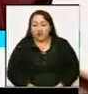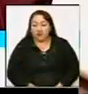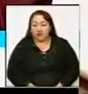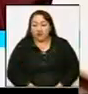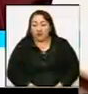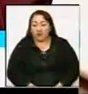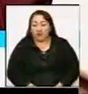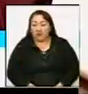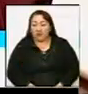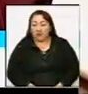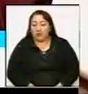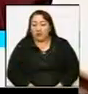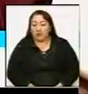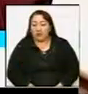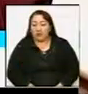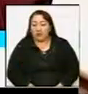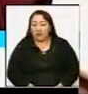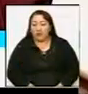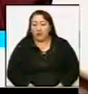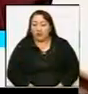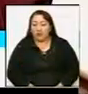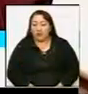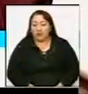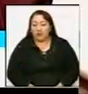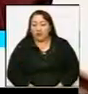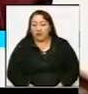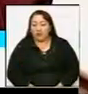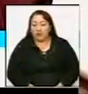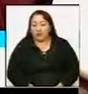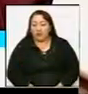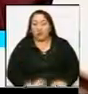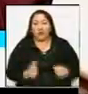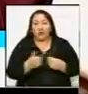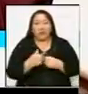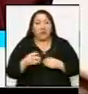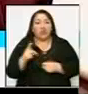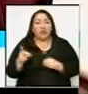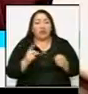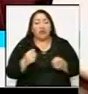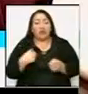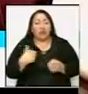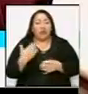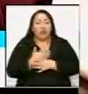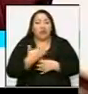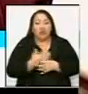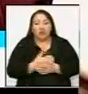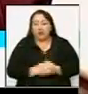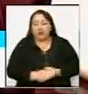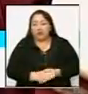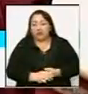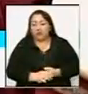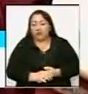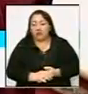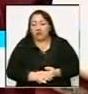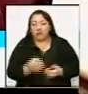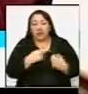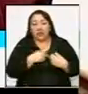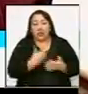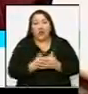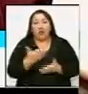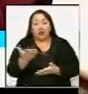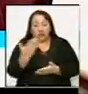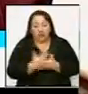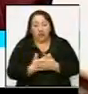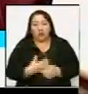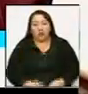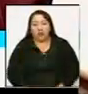a partir de ese momento surte efecto mi renuncia. Si hay un partido que me quiere hacer o un dirigente que me quiere hacer algo imposible, yo le cargo a él la prueba, que me